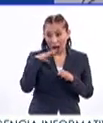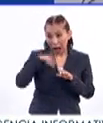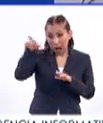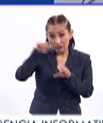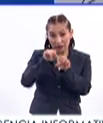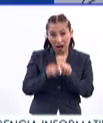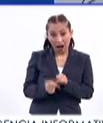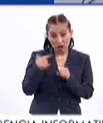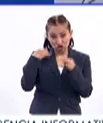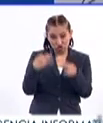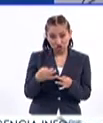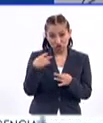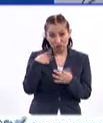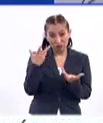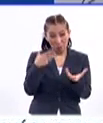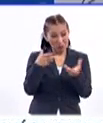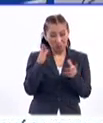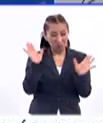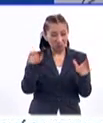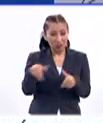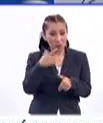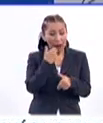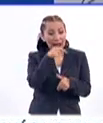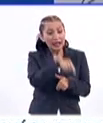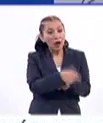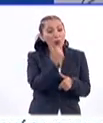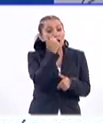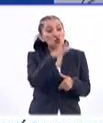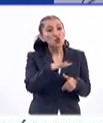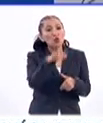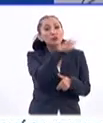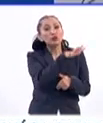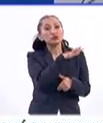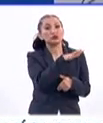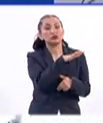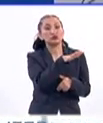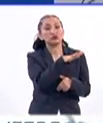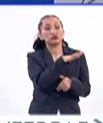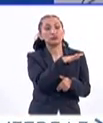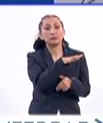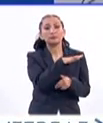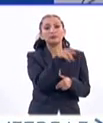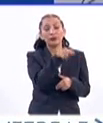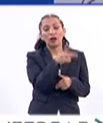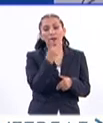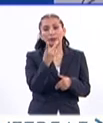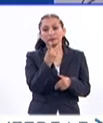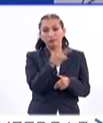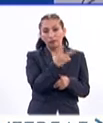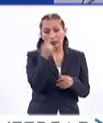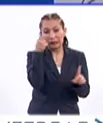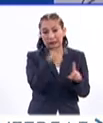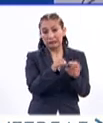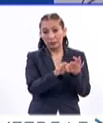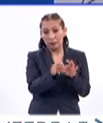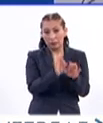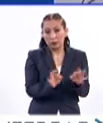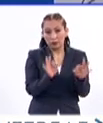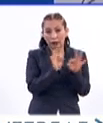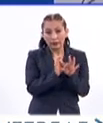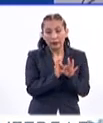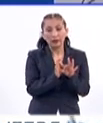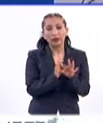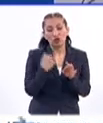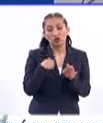a las salas cinematográficas comerciales, a el estudiantado, a nuestro cuerpo estudiantil, que son las dos misiones más importantes que